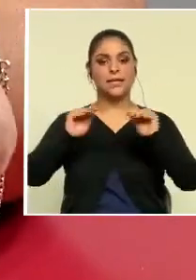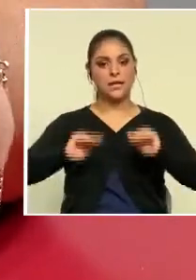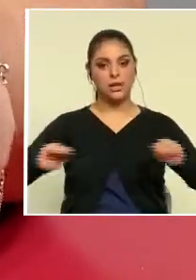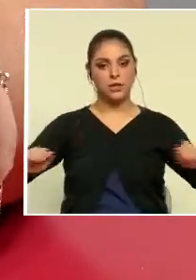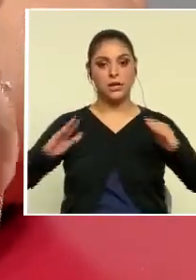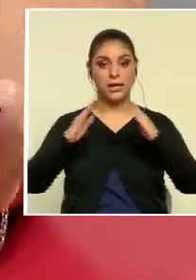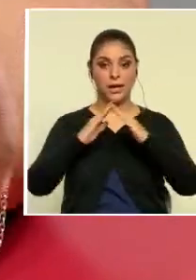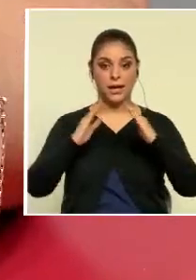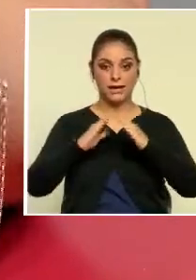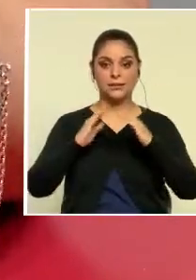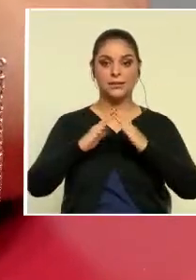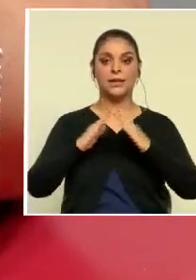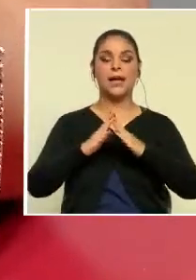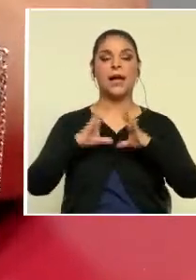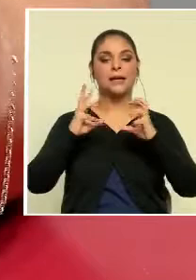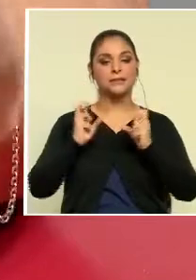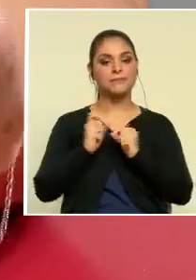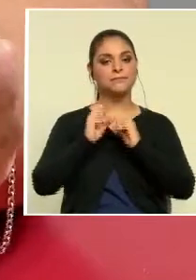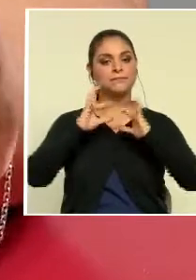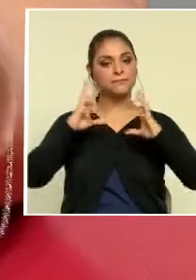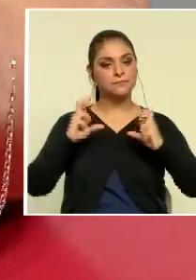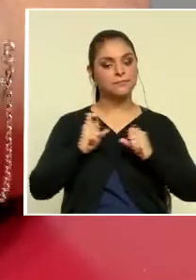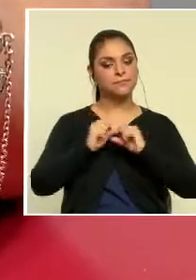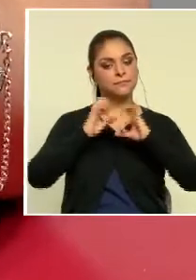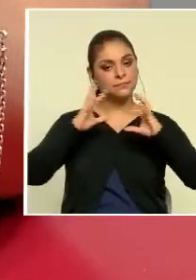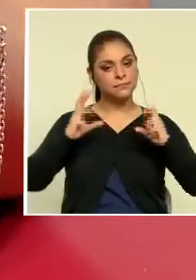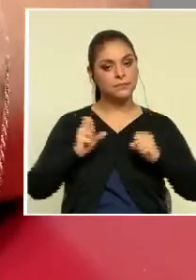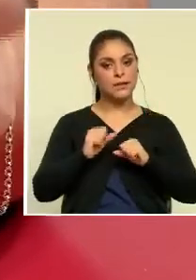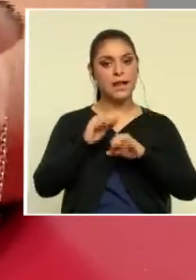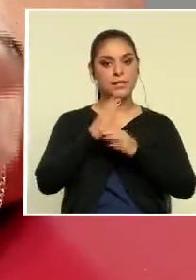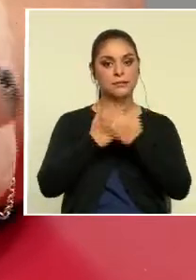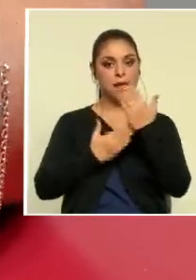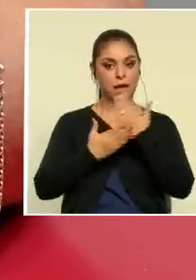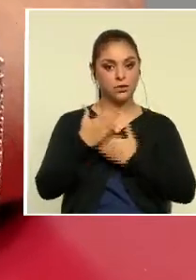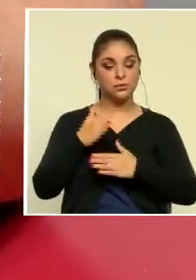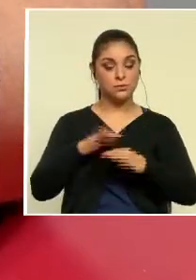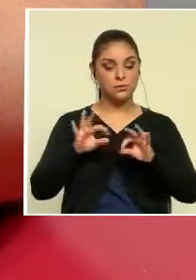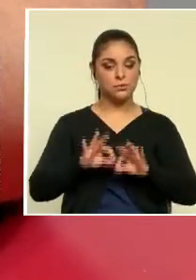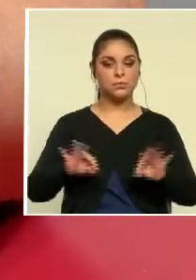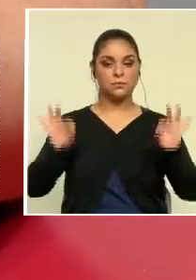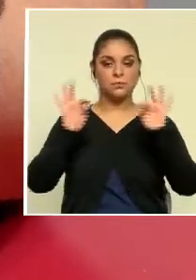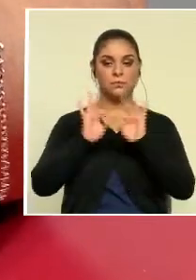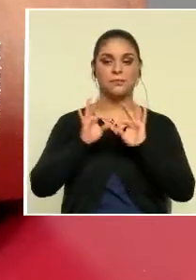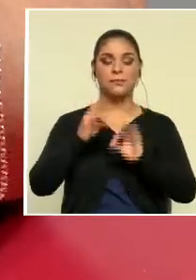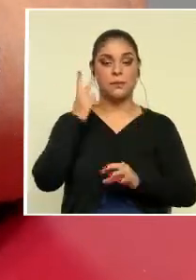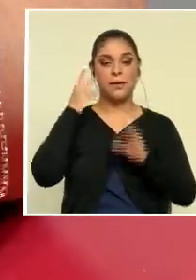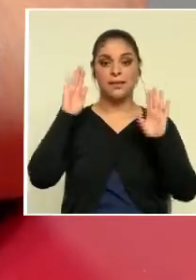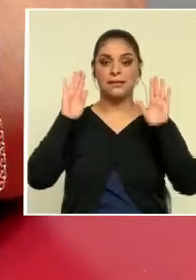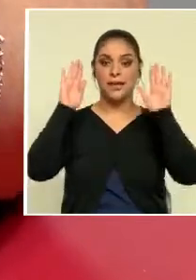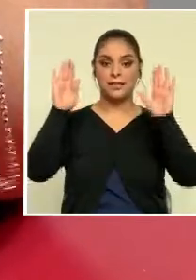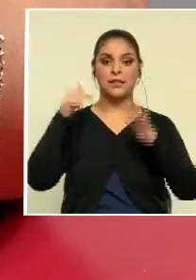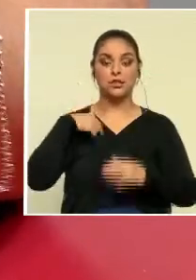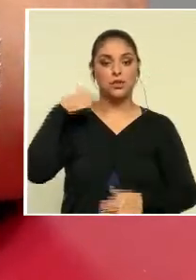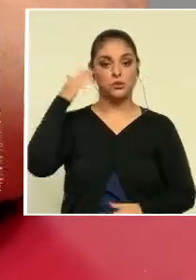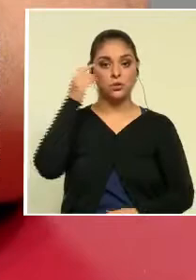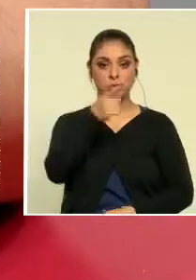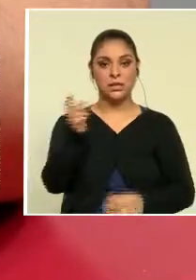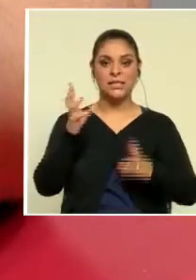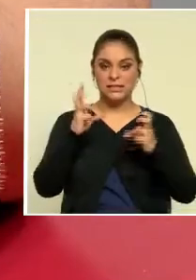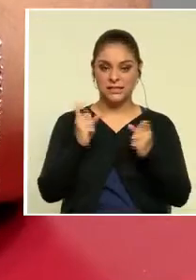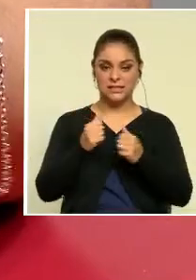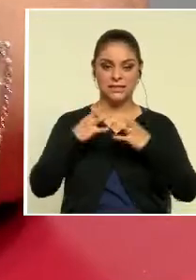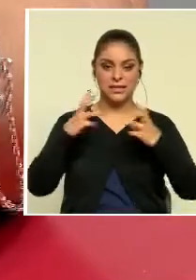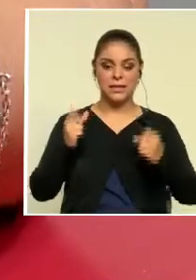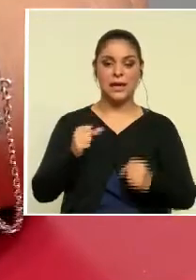allá en casa a que ejerciten sus manitas verdad le importan excelente vea yo sé que aquí se están ejercitando porque me escribieron